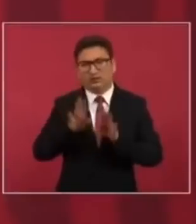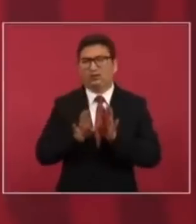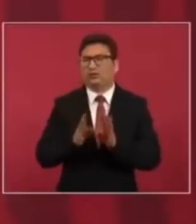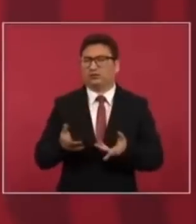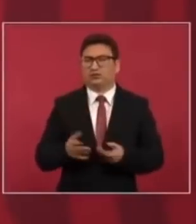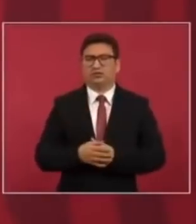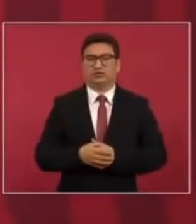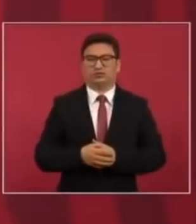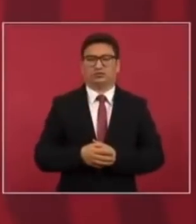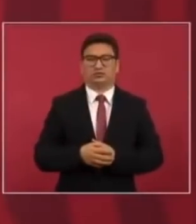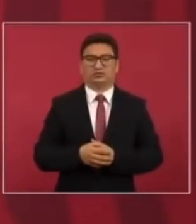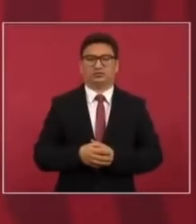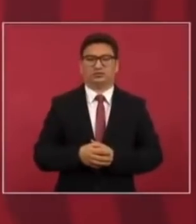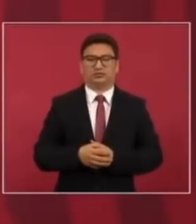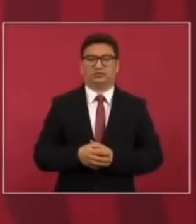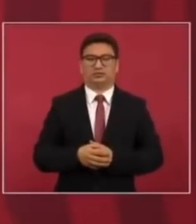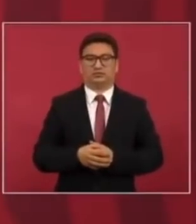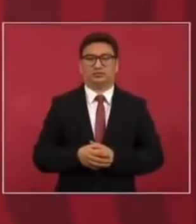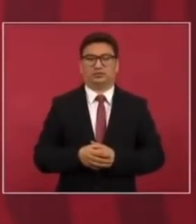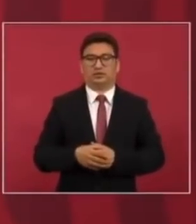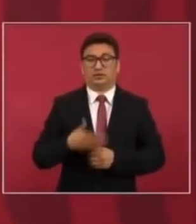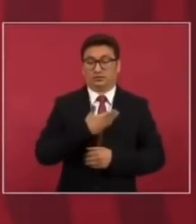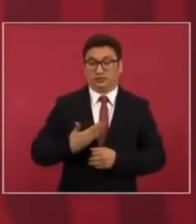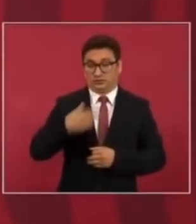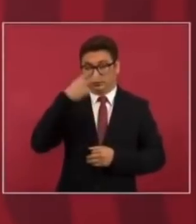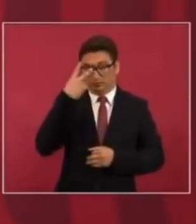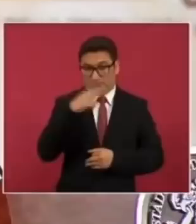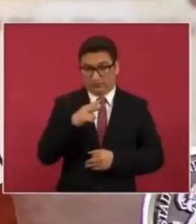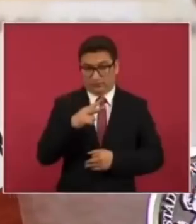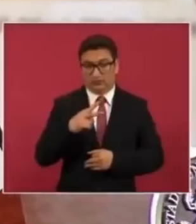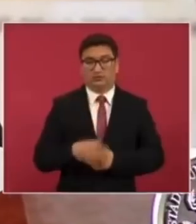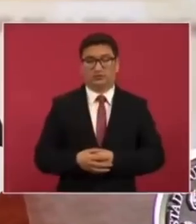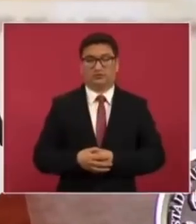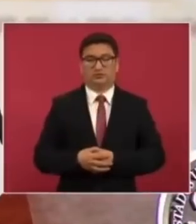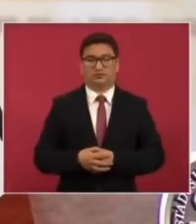es que el presidente de México